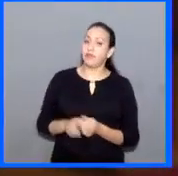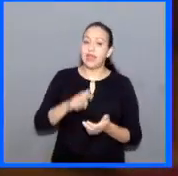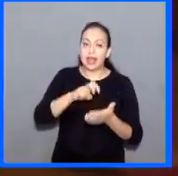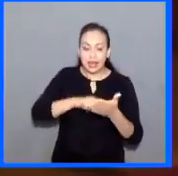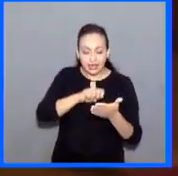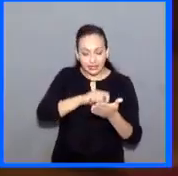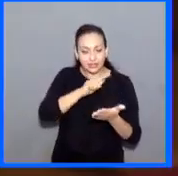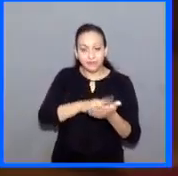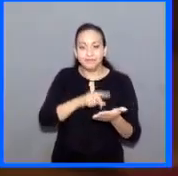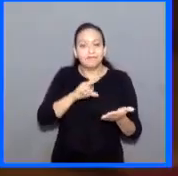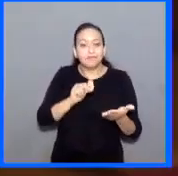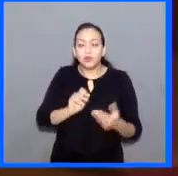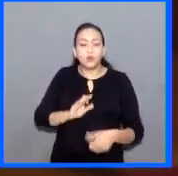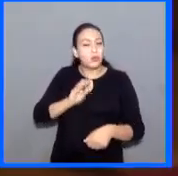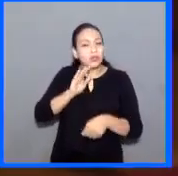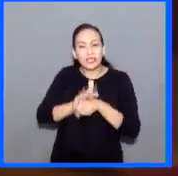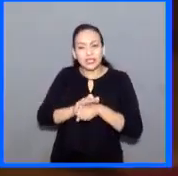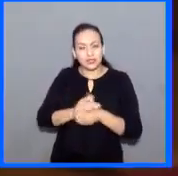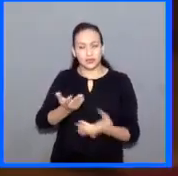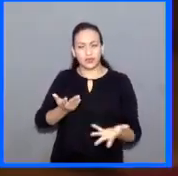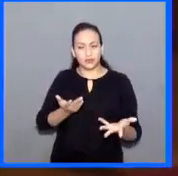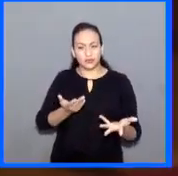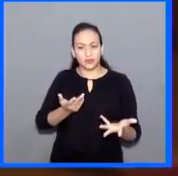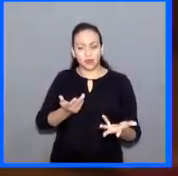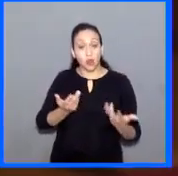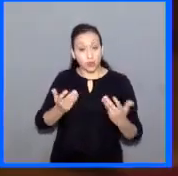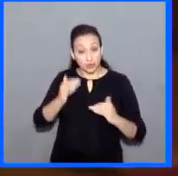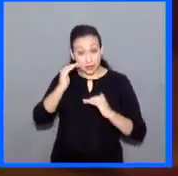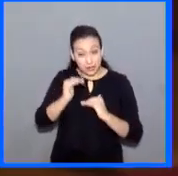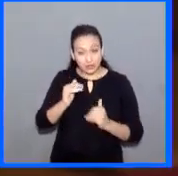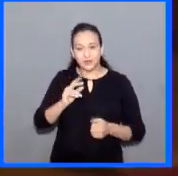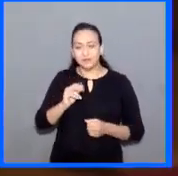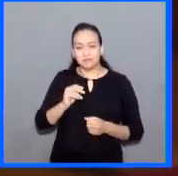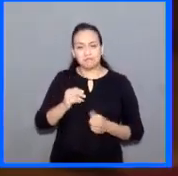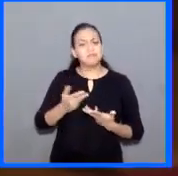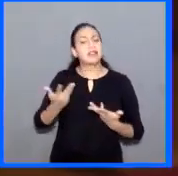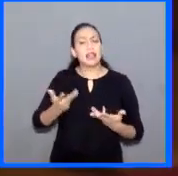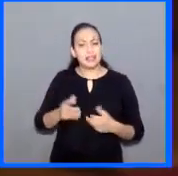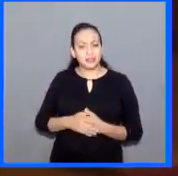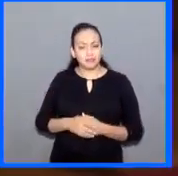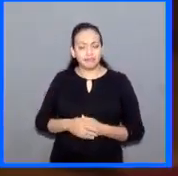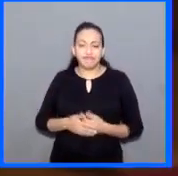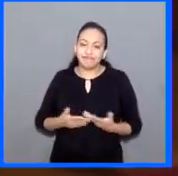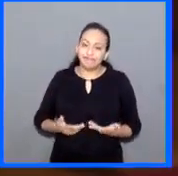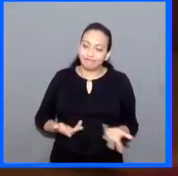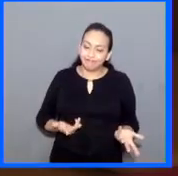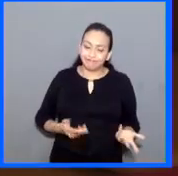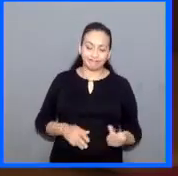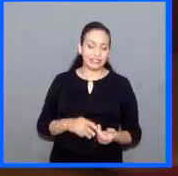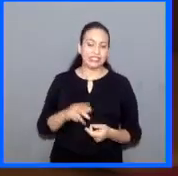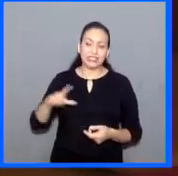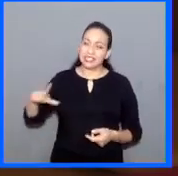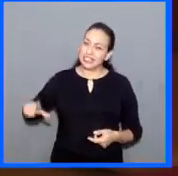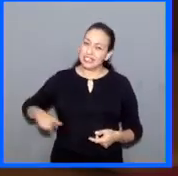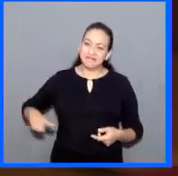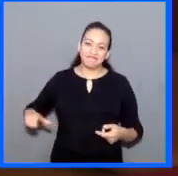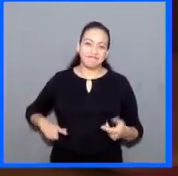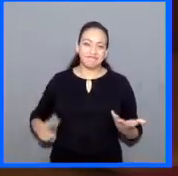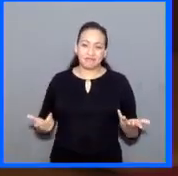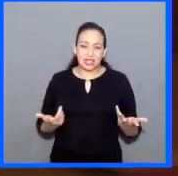de protección, sino que permitió expandir la capacidad real de respuesta del Estado mediante una